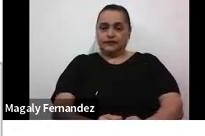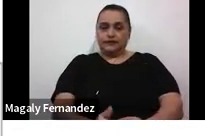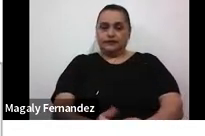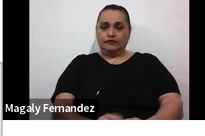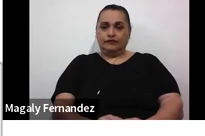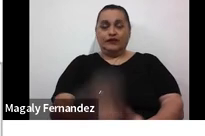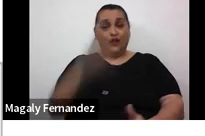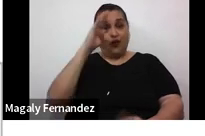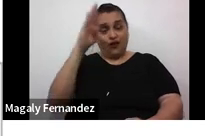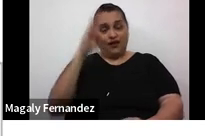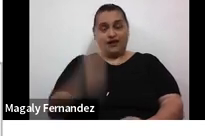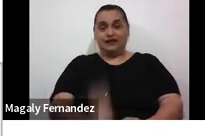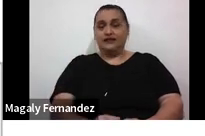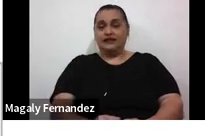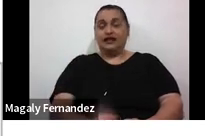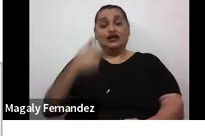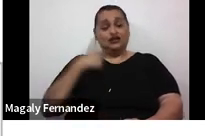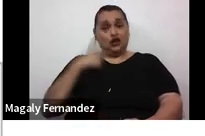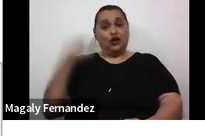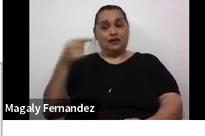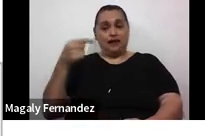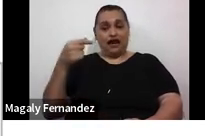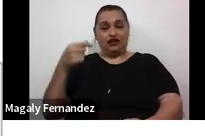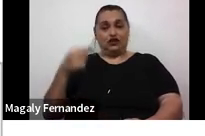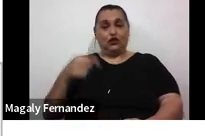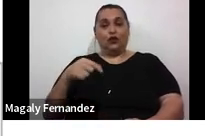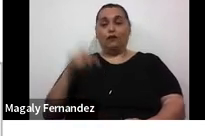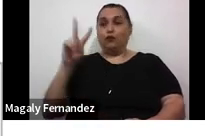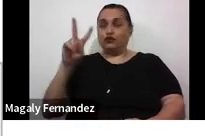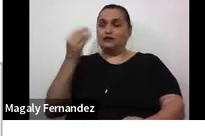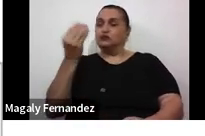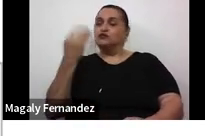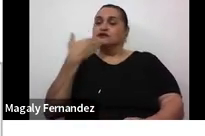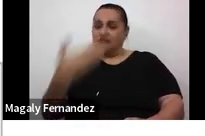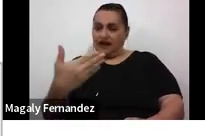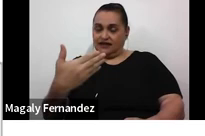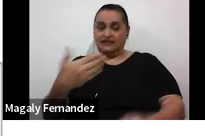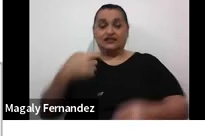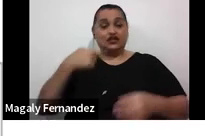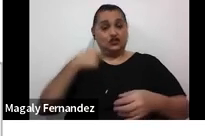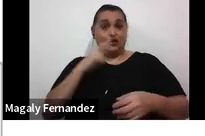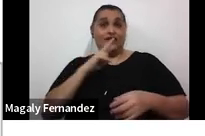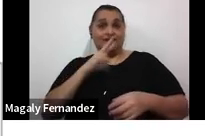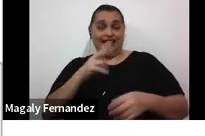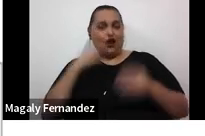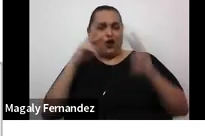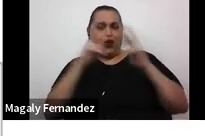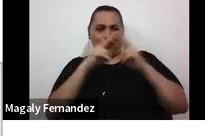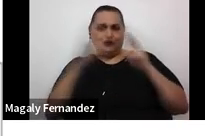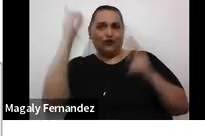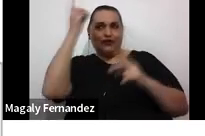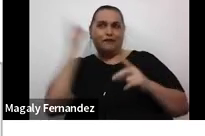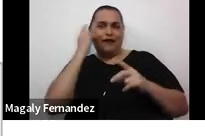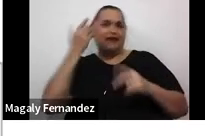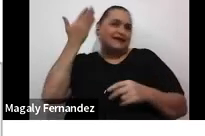Hola Este Bueno yo soy Gilberto buchet Muchas gracias yo la verdad conozco a Maris desde hace